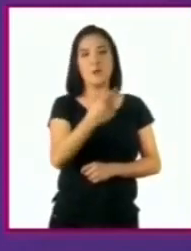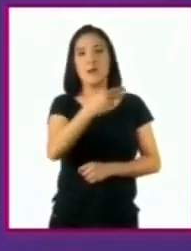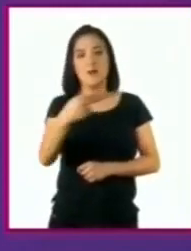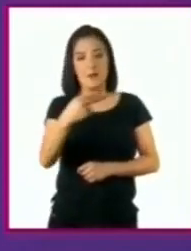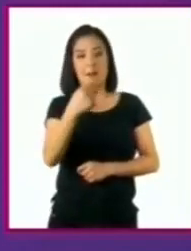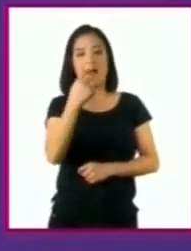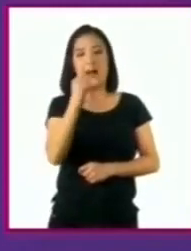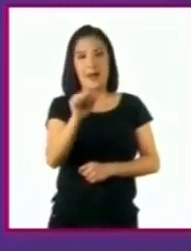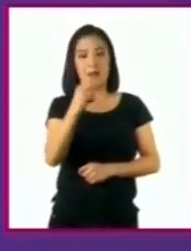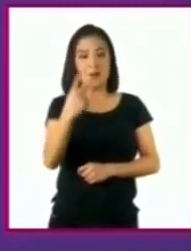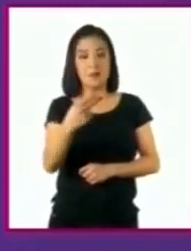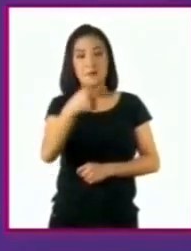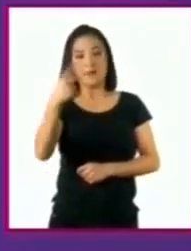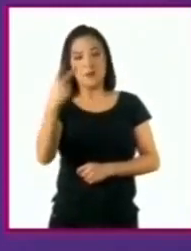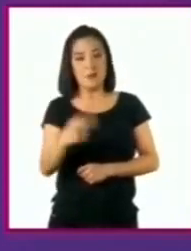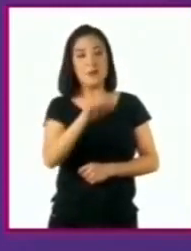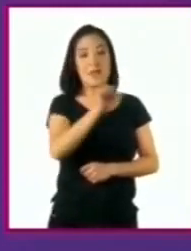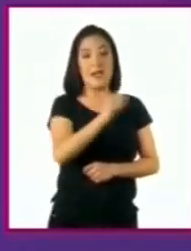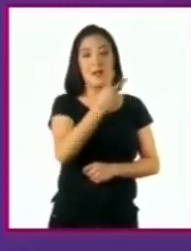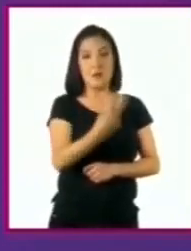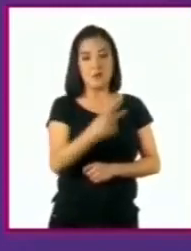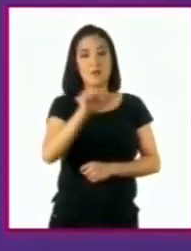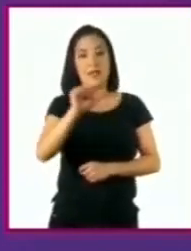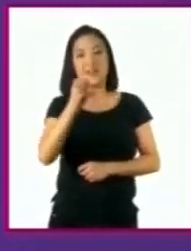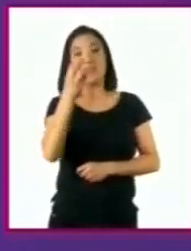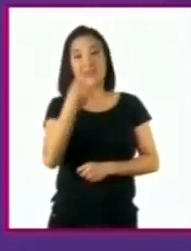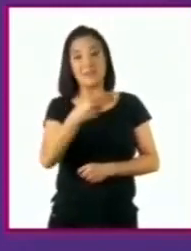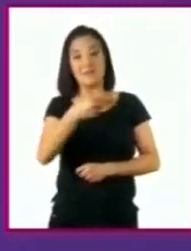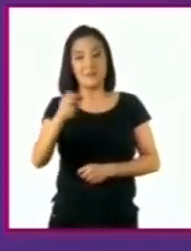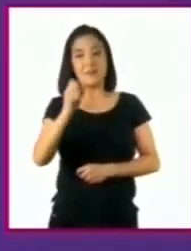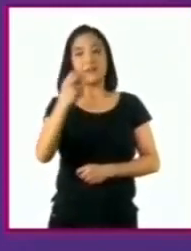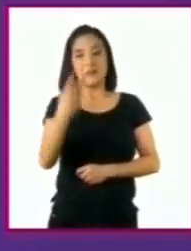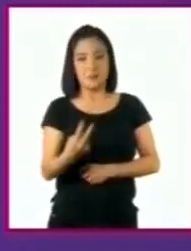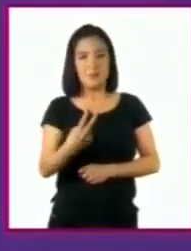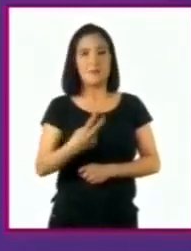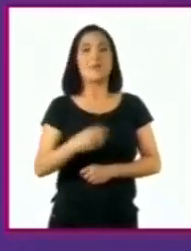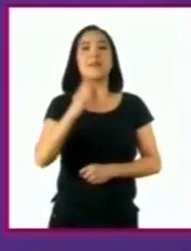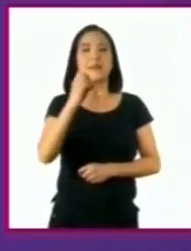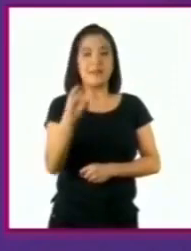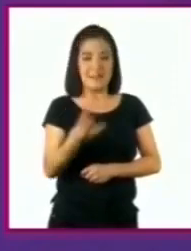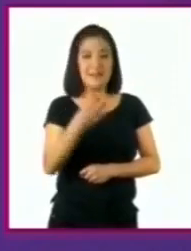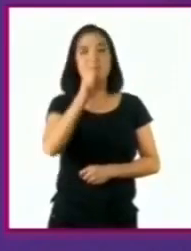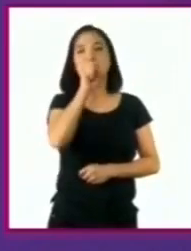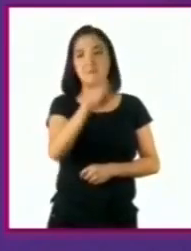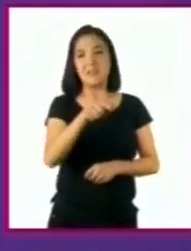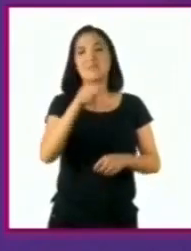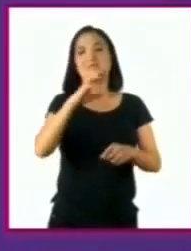A3 miden respectivamente 1, 2 y 3 centímetros,